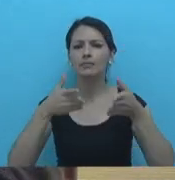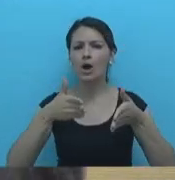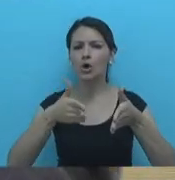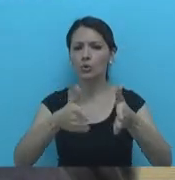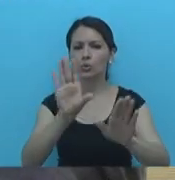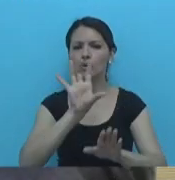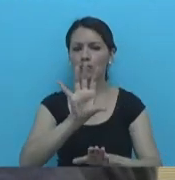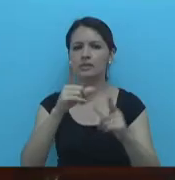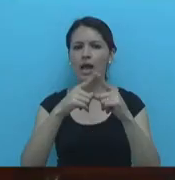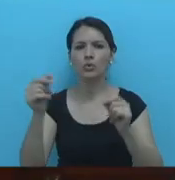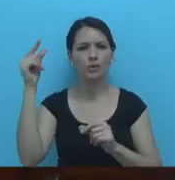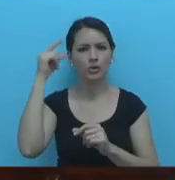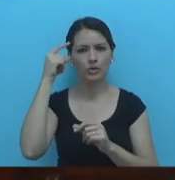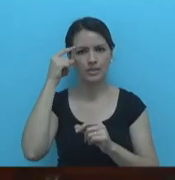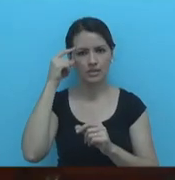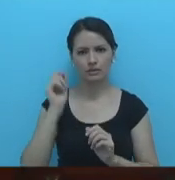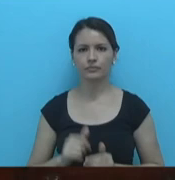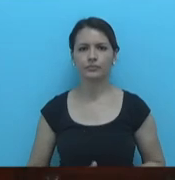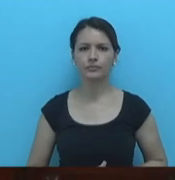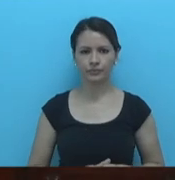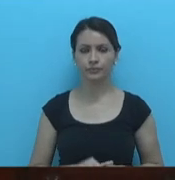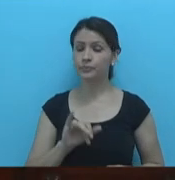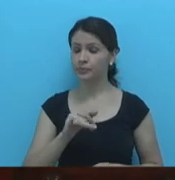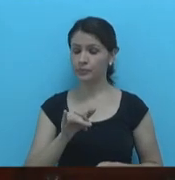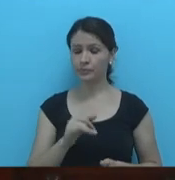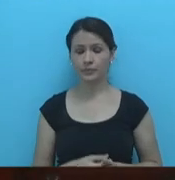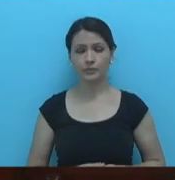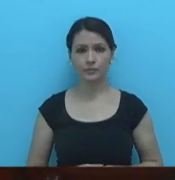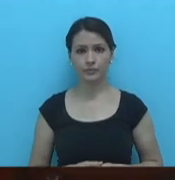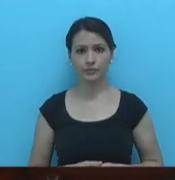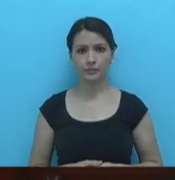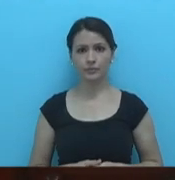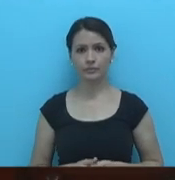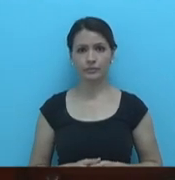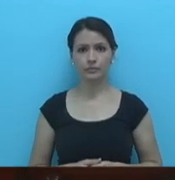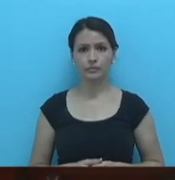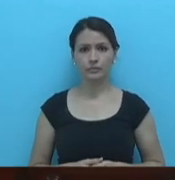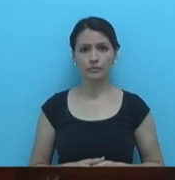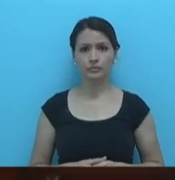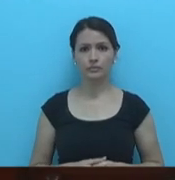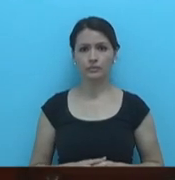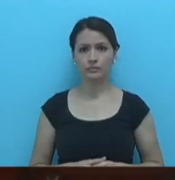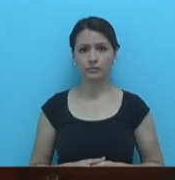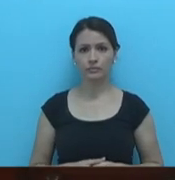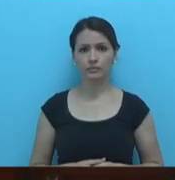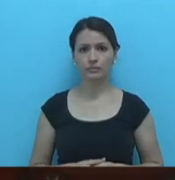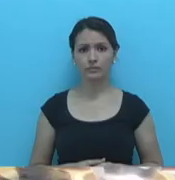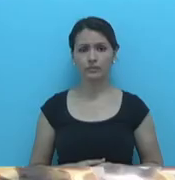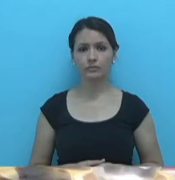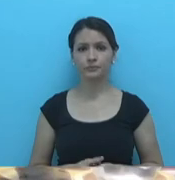número 10. Bien, se reserva sobre tablas. Gracias. Diputado Rubeo, tiene uso de la palabra.